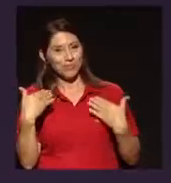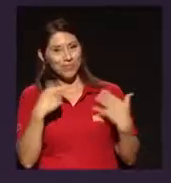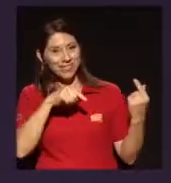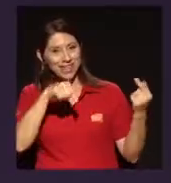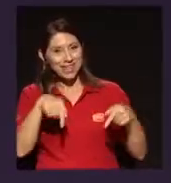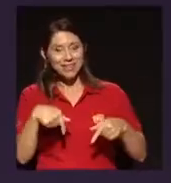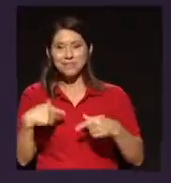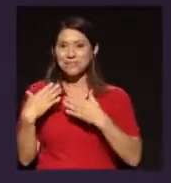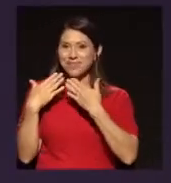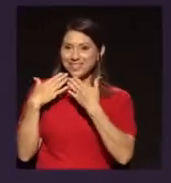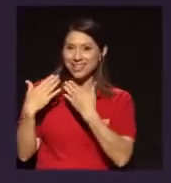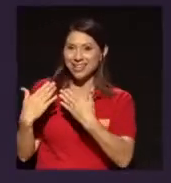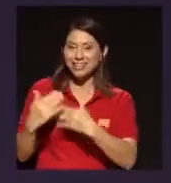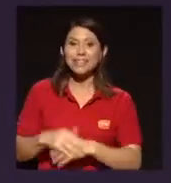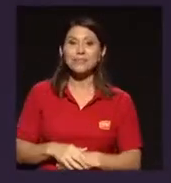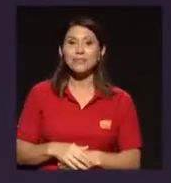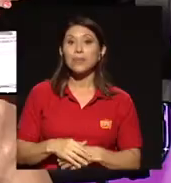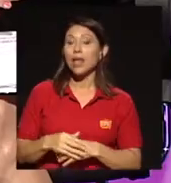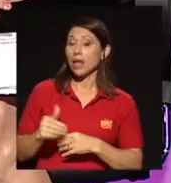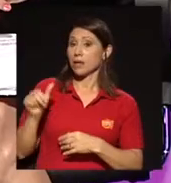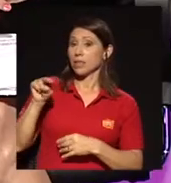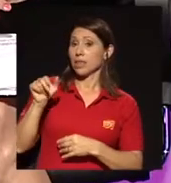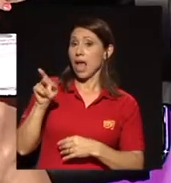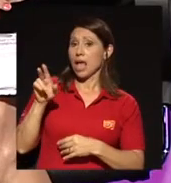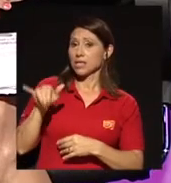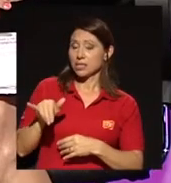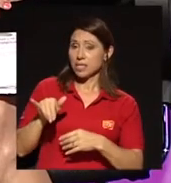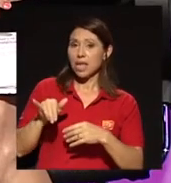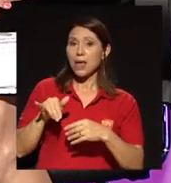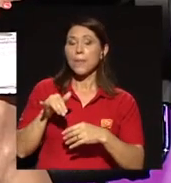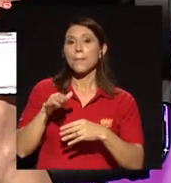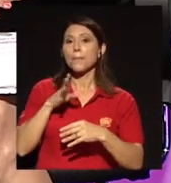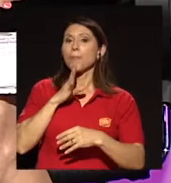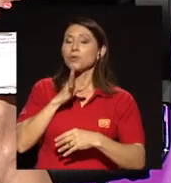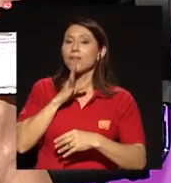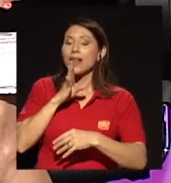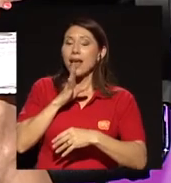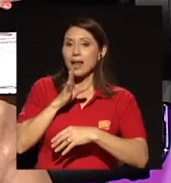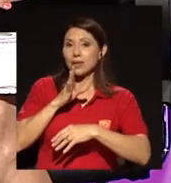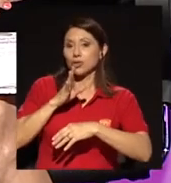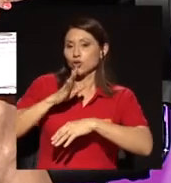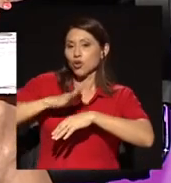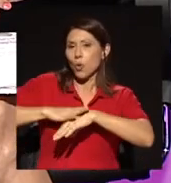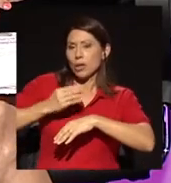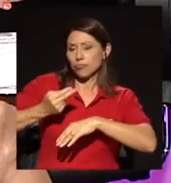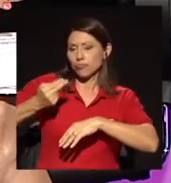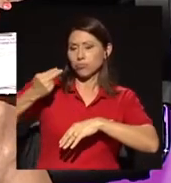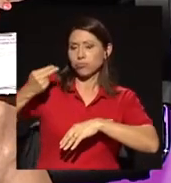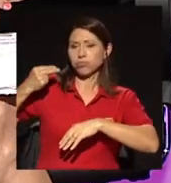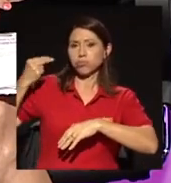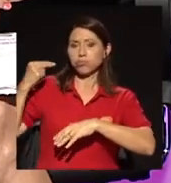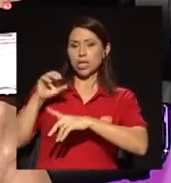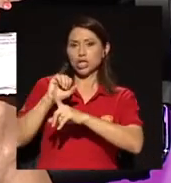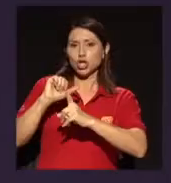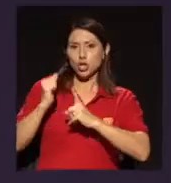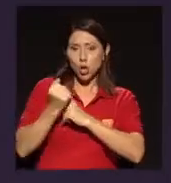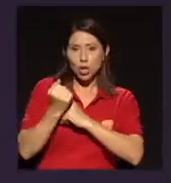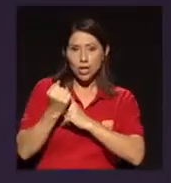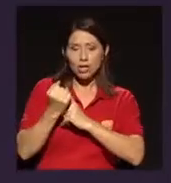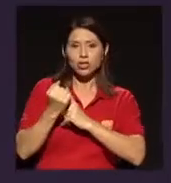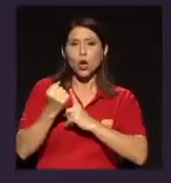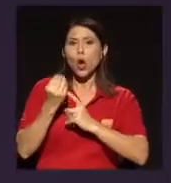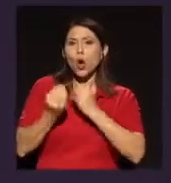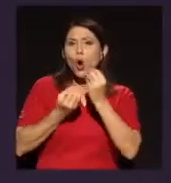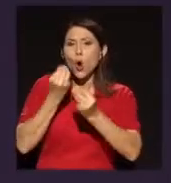Vamos a iniciar, Nancy, hablando un poco en términos sociohistóricos, ¿cómo ha sido establecida el símbolo de